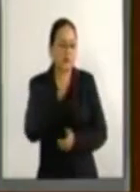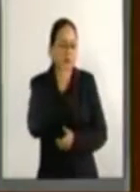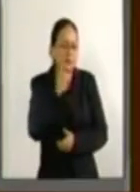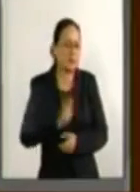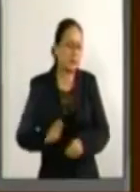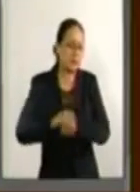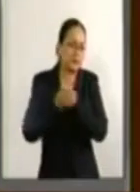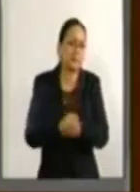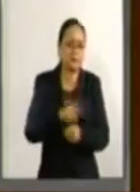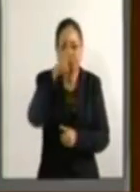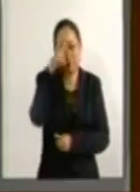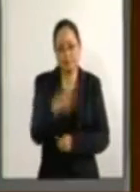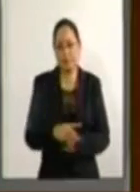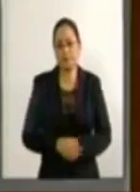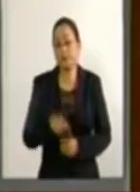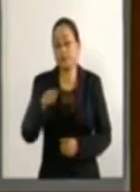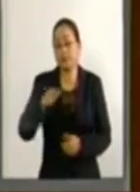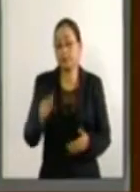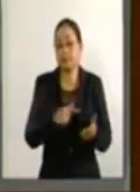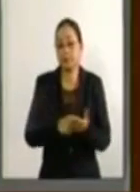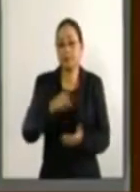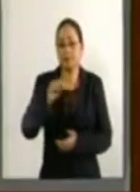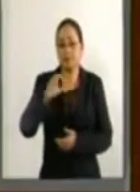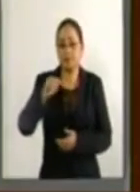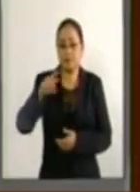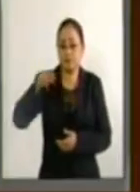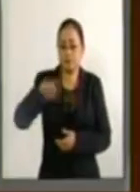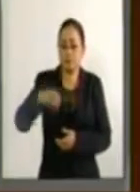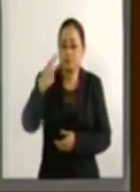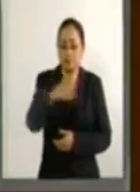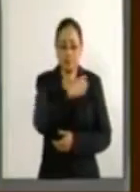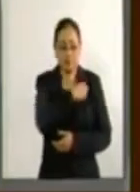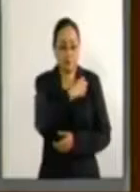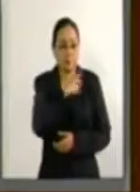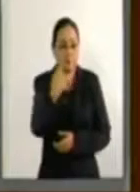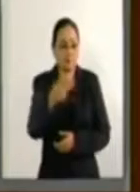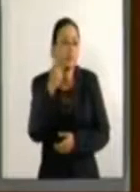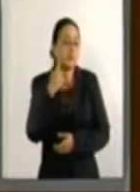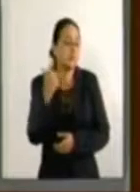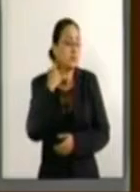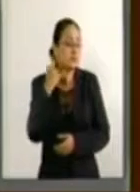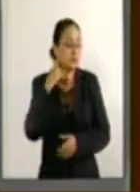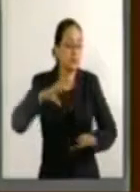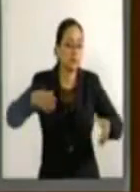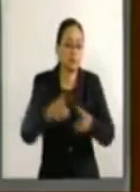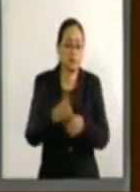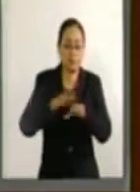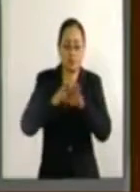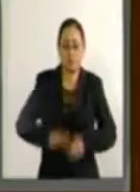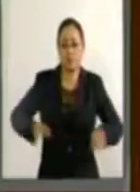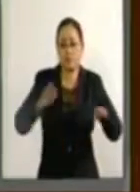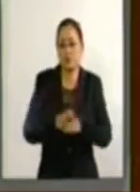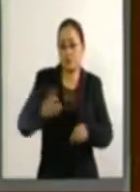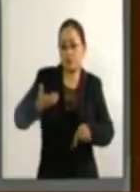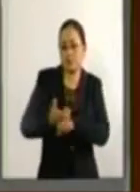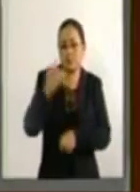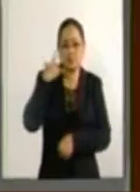México. Y Sacramento, su capital, abarca la jurisdicción más grande de los 10 consulados de México en el estado de